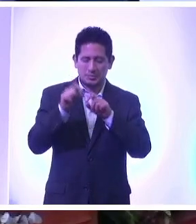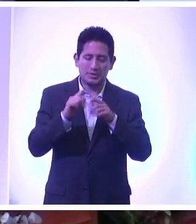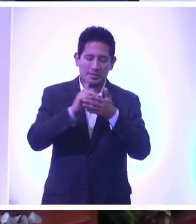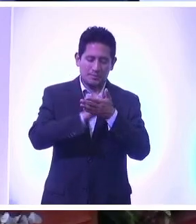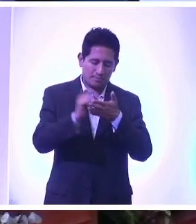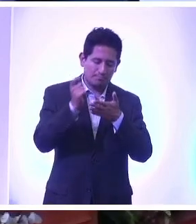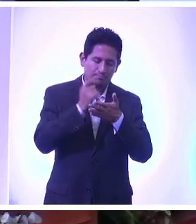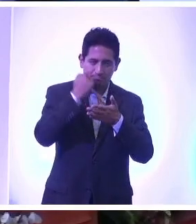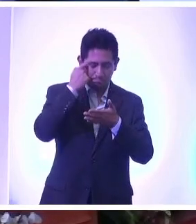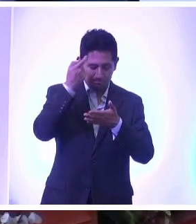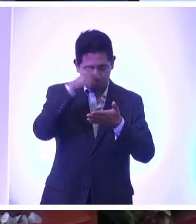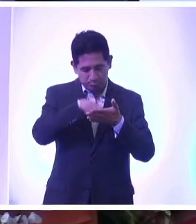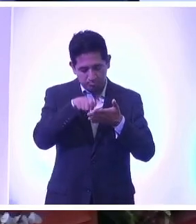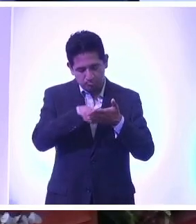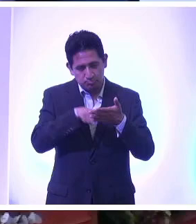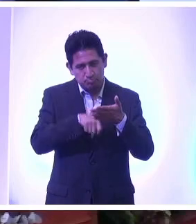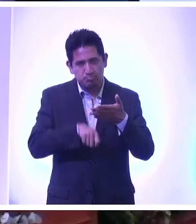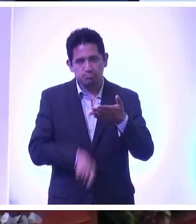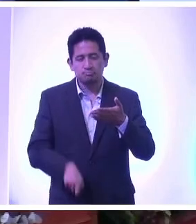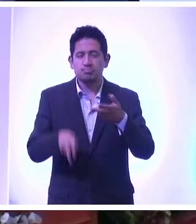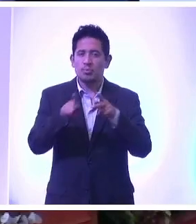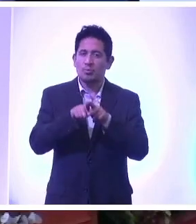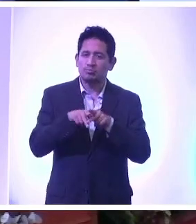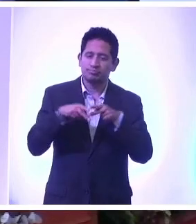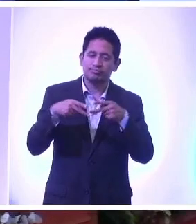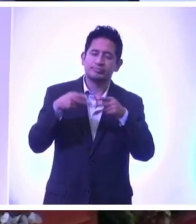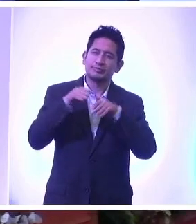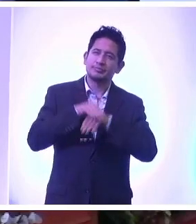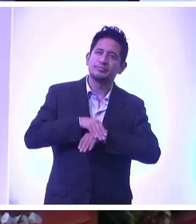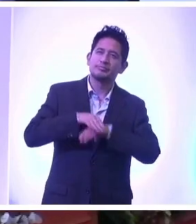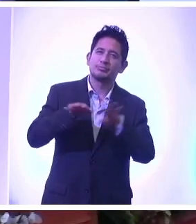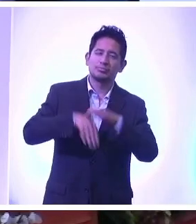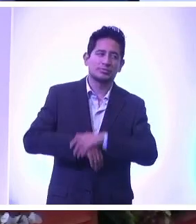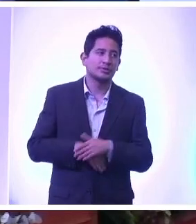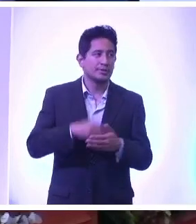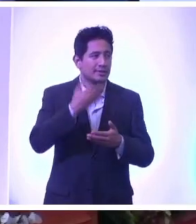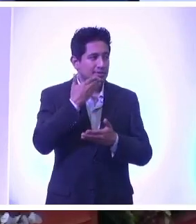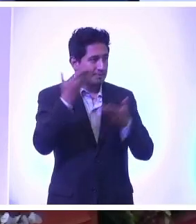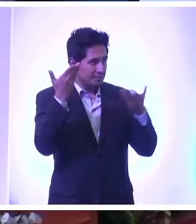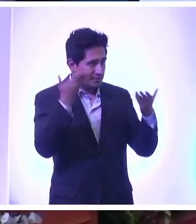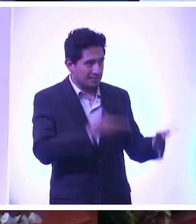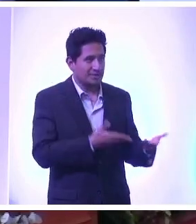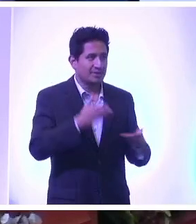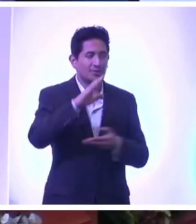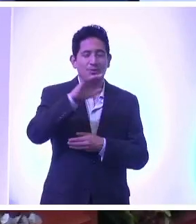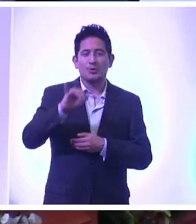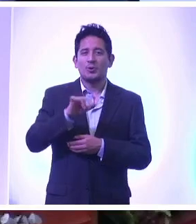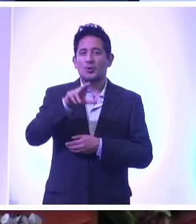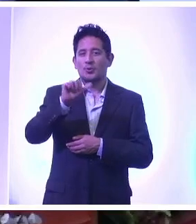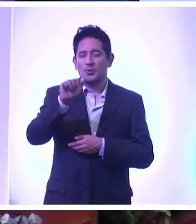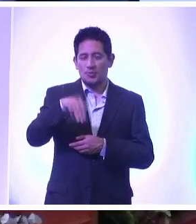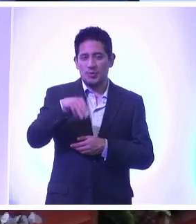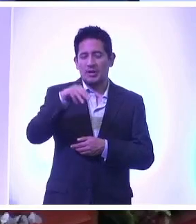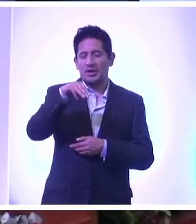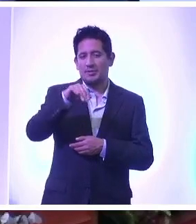de certificaciones y bienvenido Juan Manuel Julián sobrino